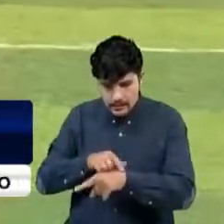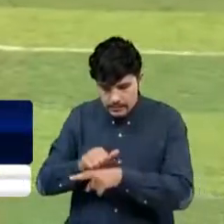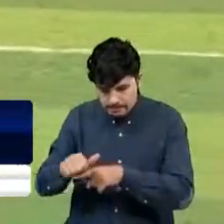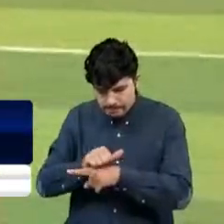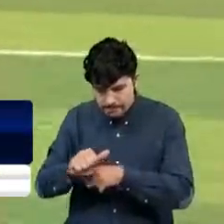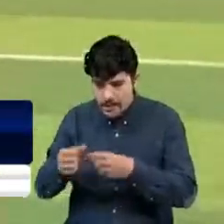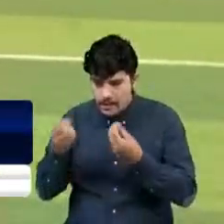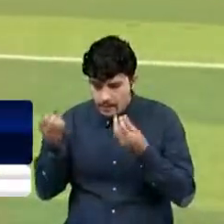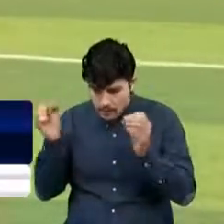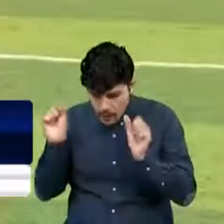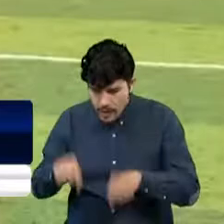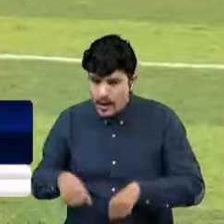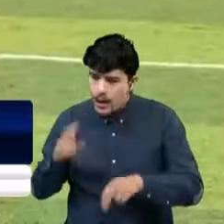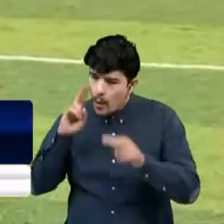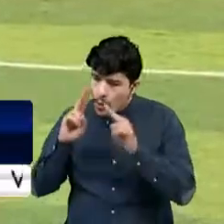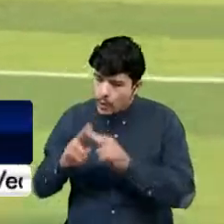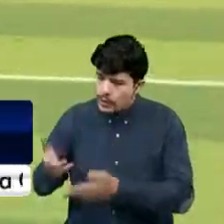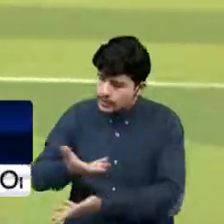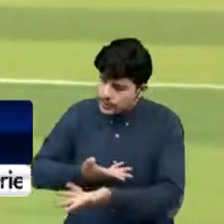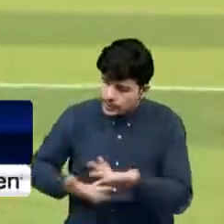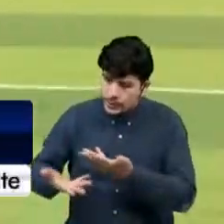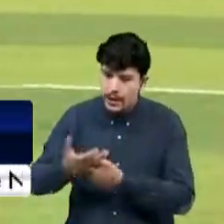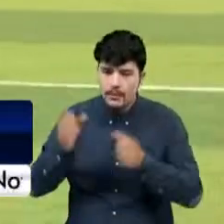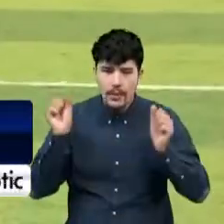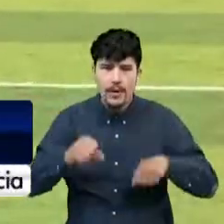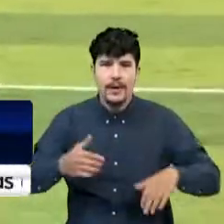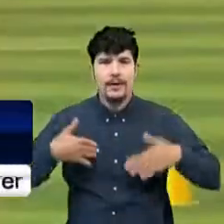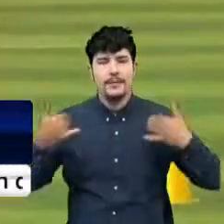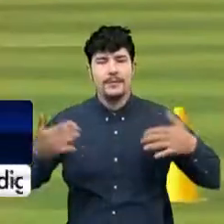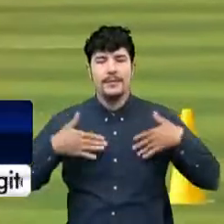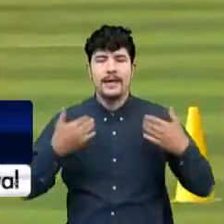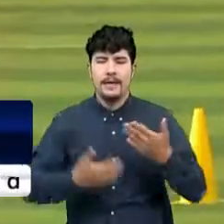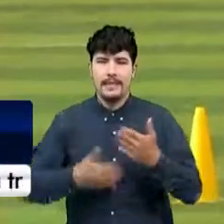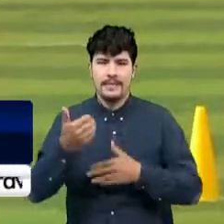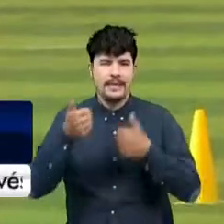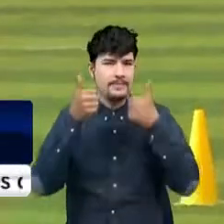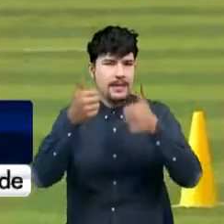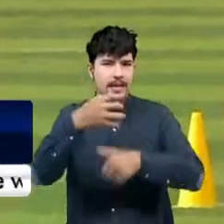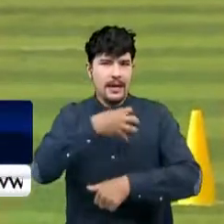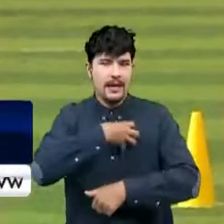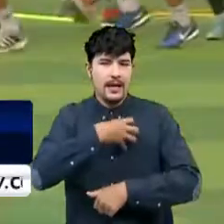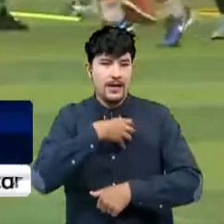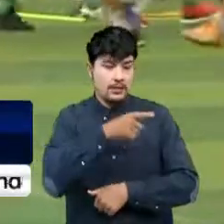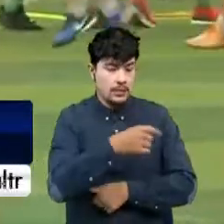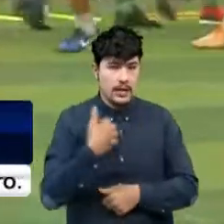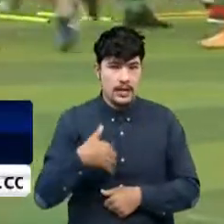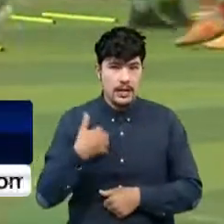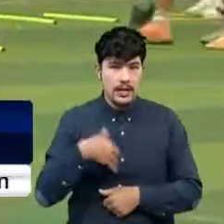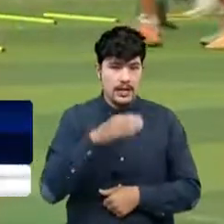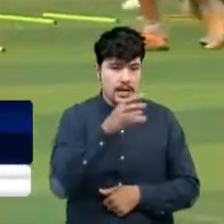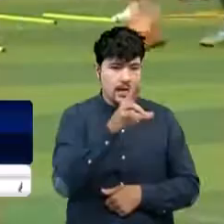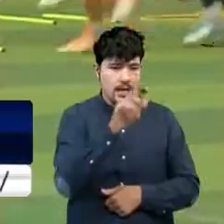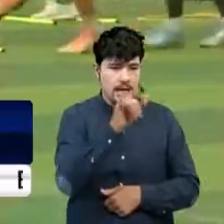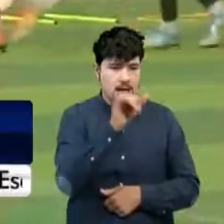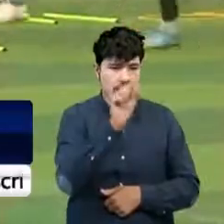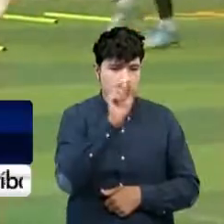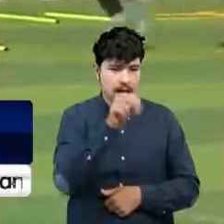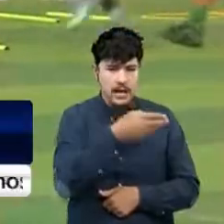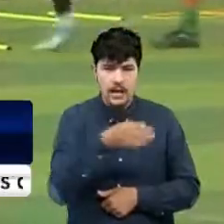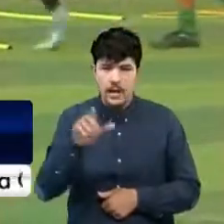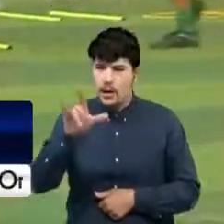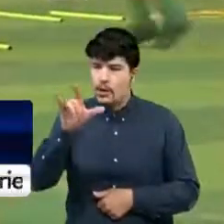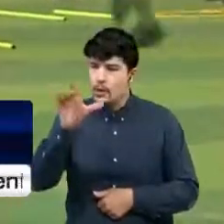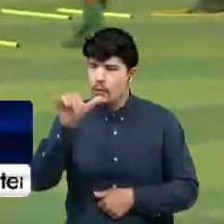conocernos mutuamente y esperemos tener la alegría de rentar bien el campeonato los argentinos cristian álvarez y luciano white coche a